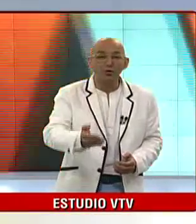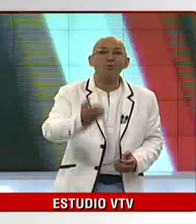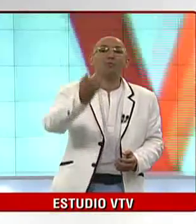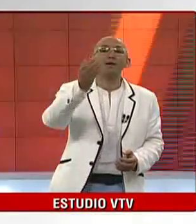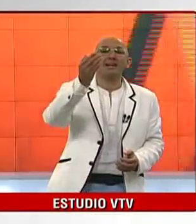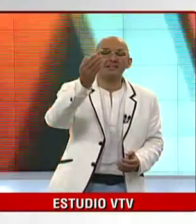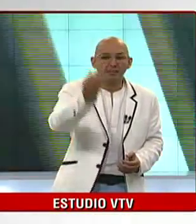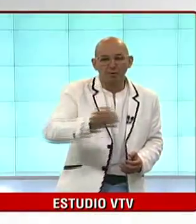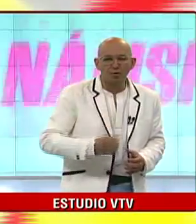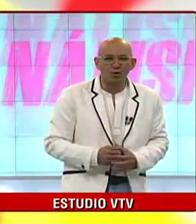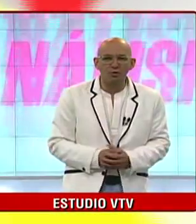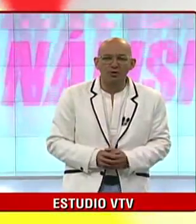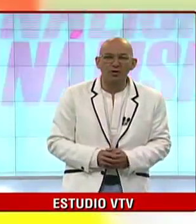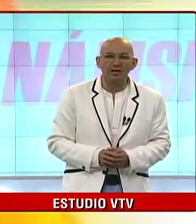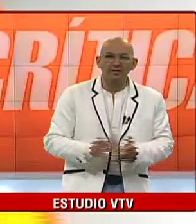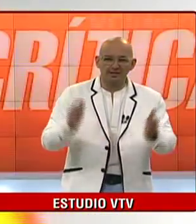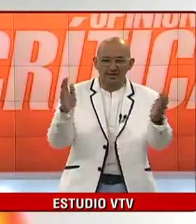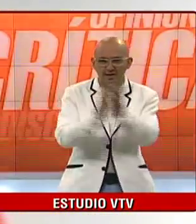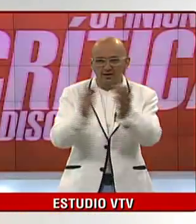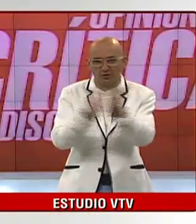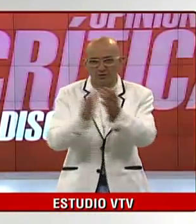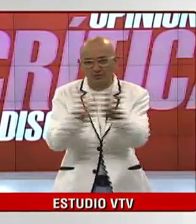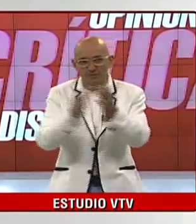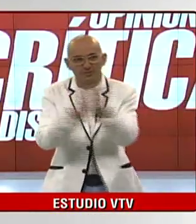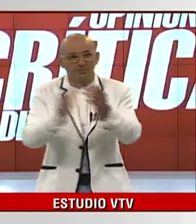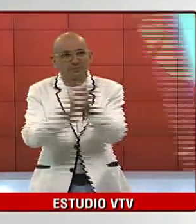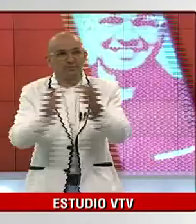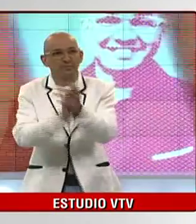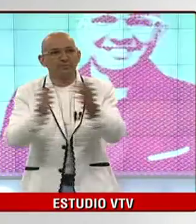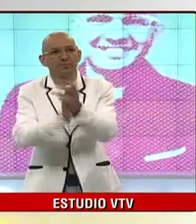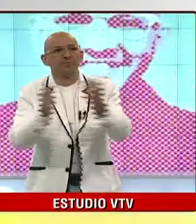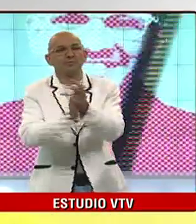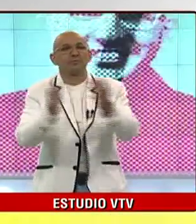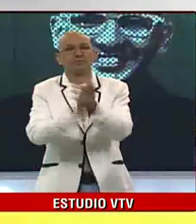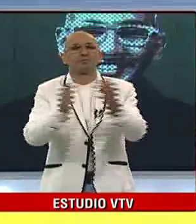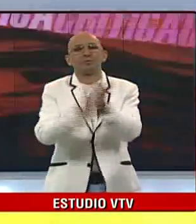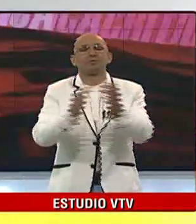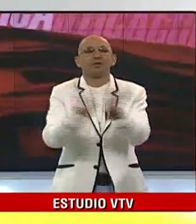un aplauso para ese pueblo reunido ahí en el Teresa Carreño.